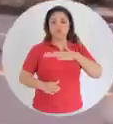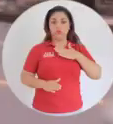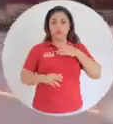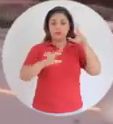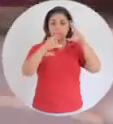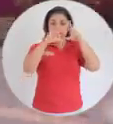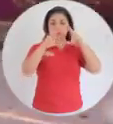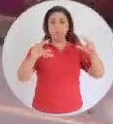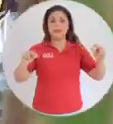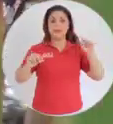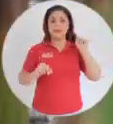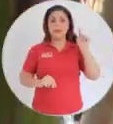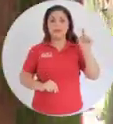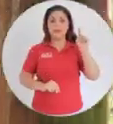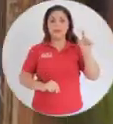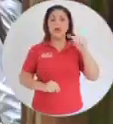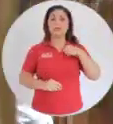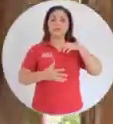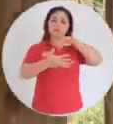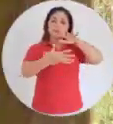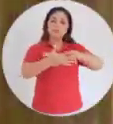de Nicaragua, he